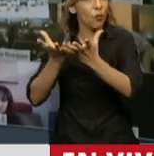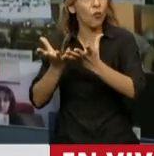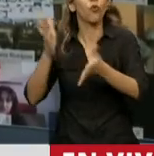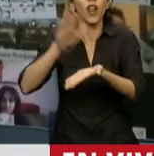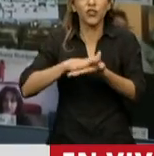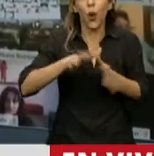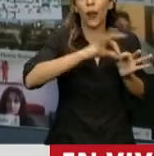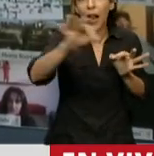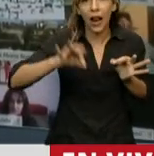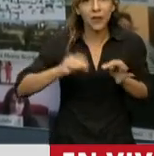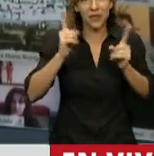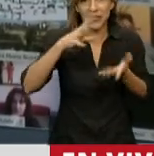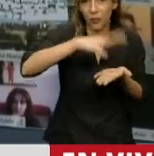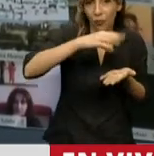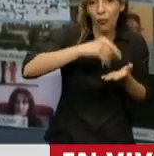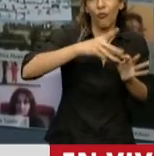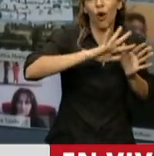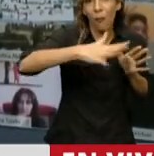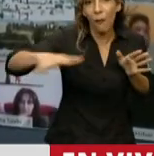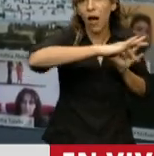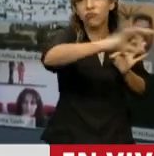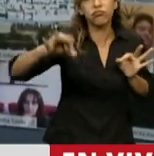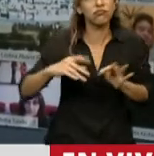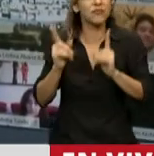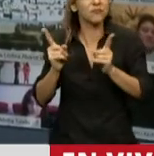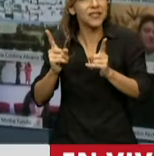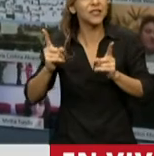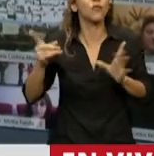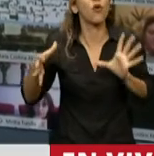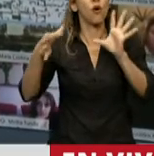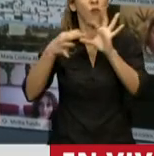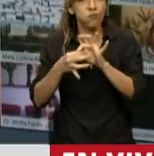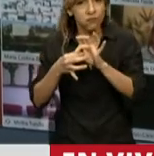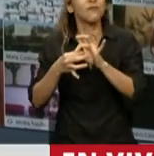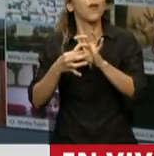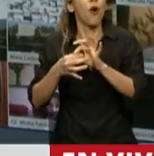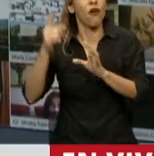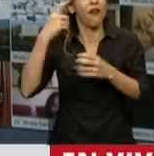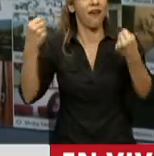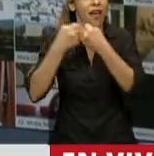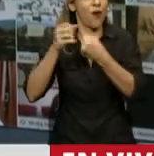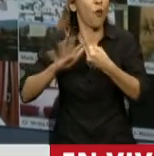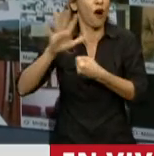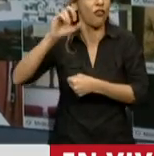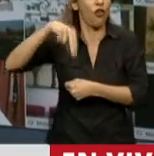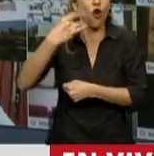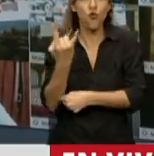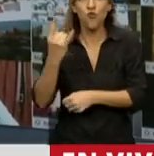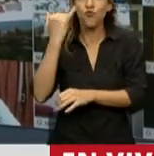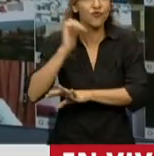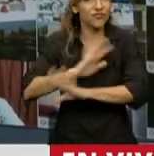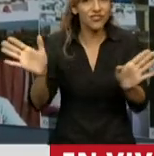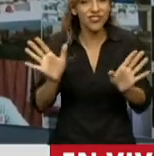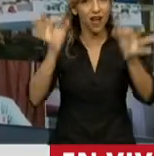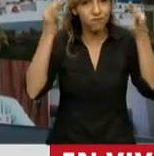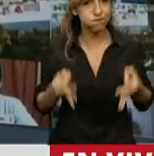Plataforma Continental en el marco de la Convención de Naciones Unidas sobre los Derechos del Mar. Se corre